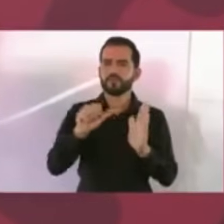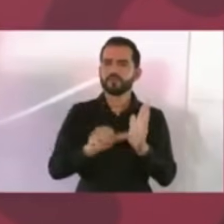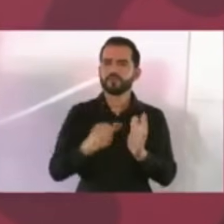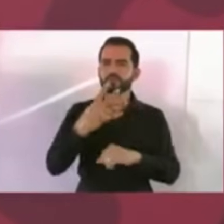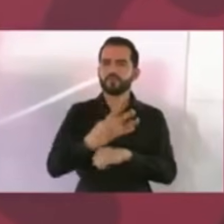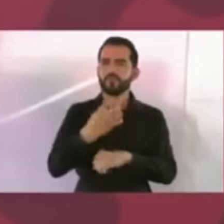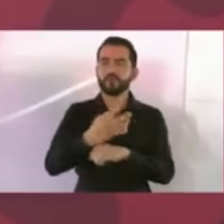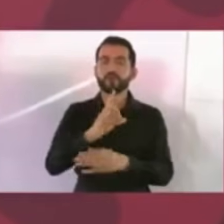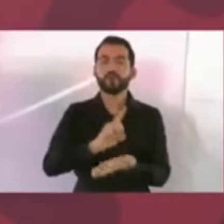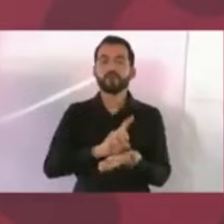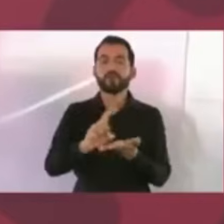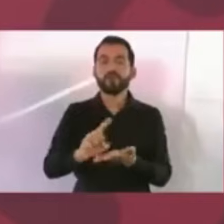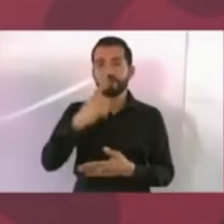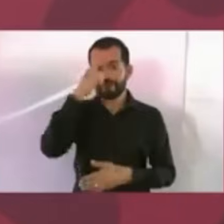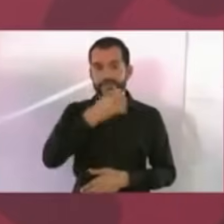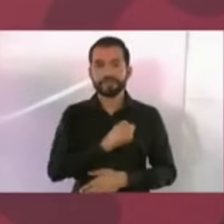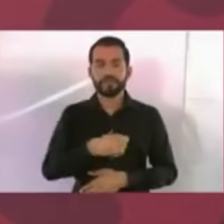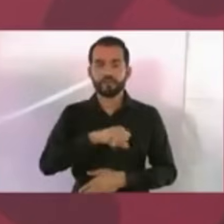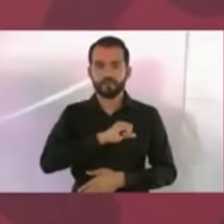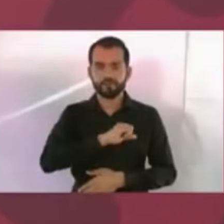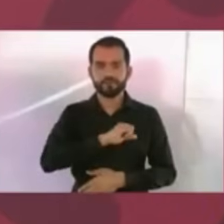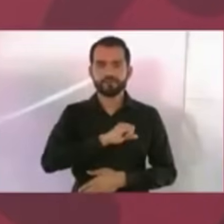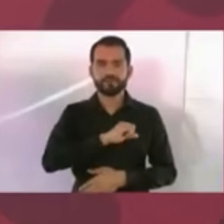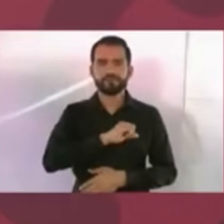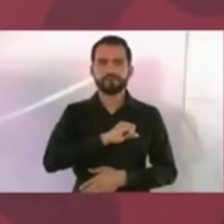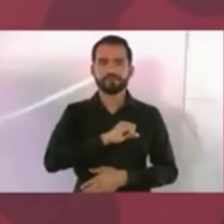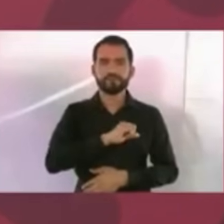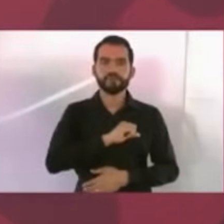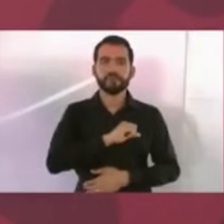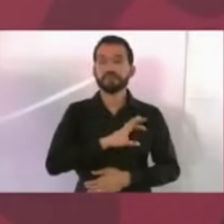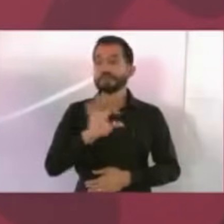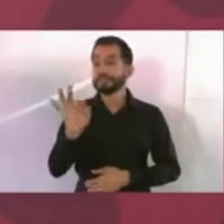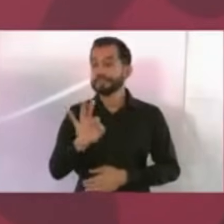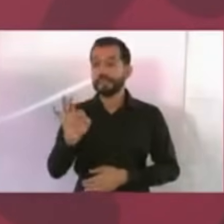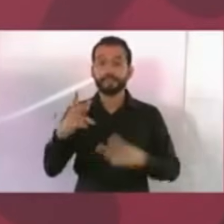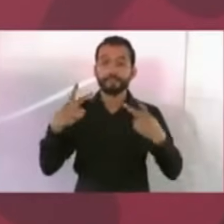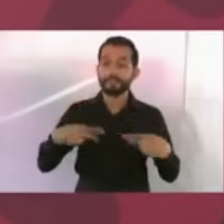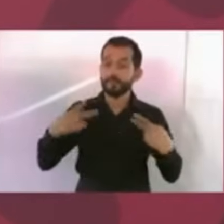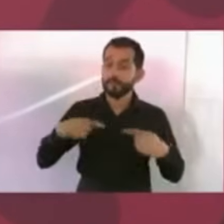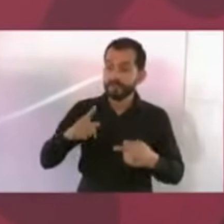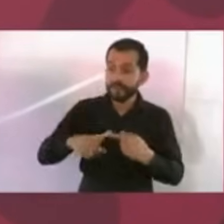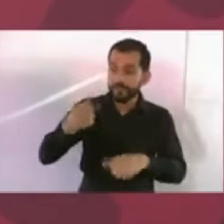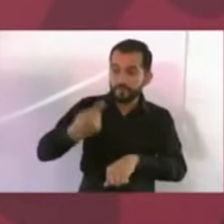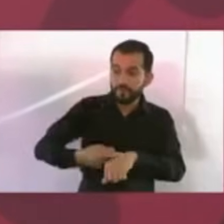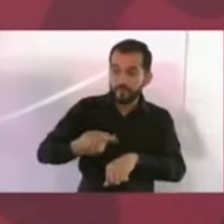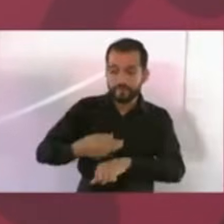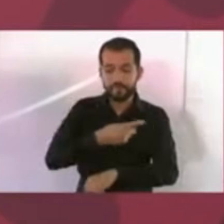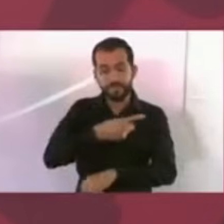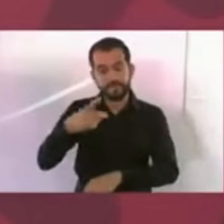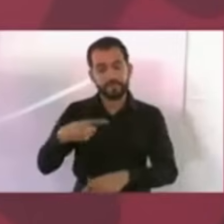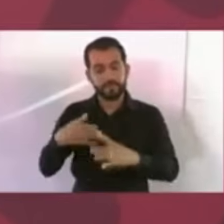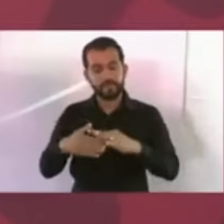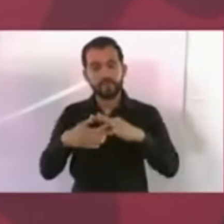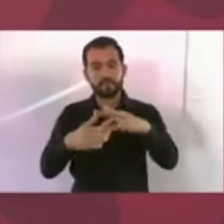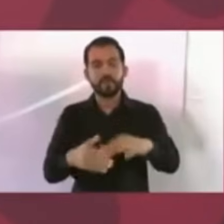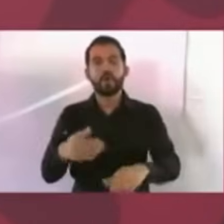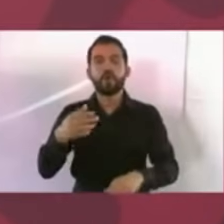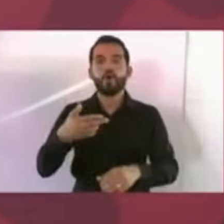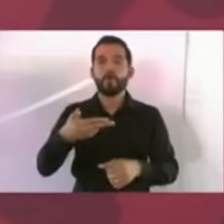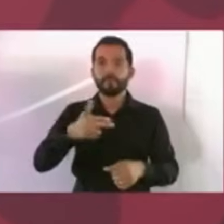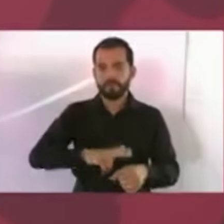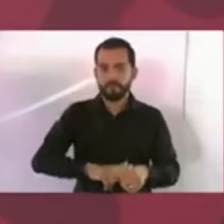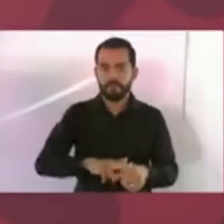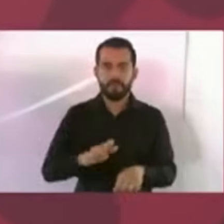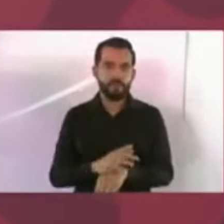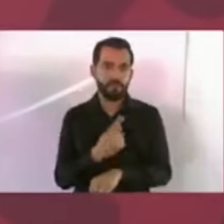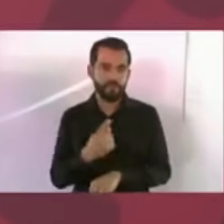el derecho a la salud, que el que se enferme pueda curarse, porque la salud como